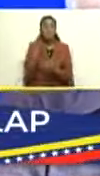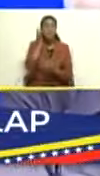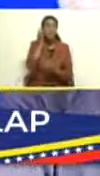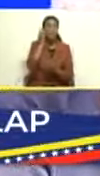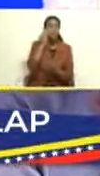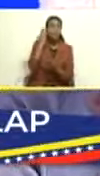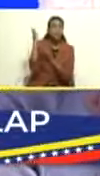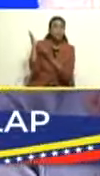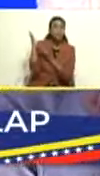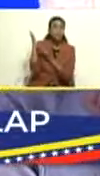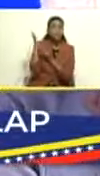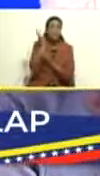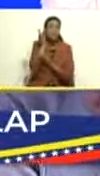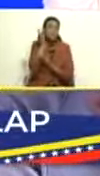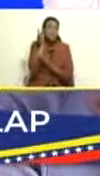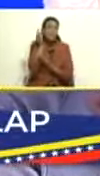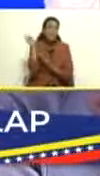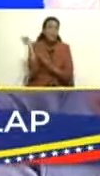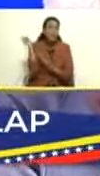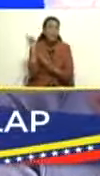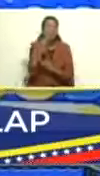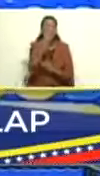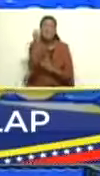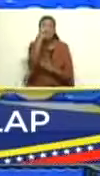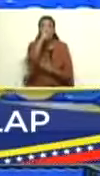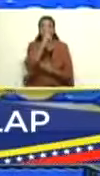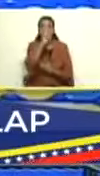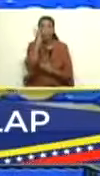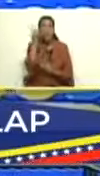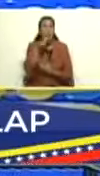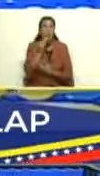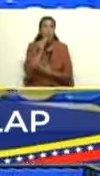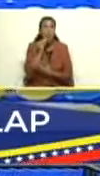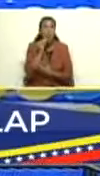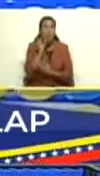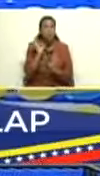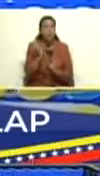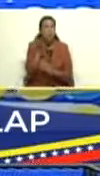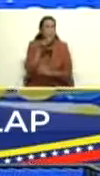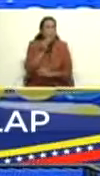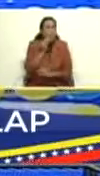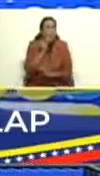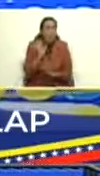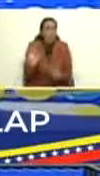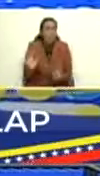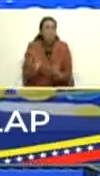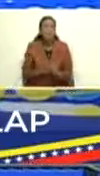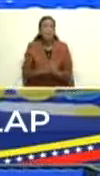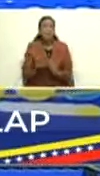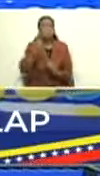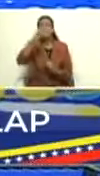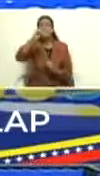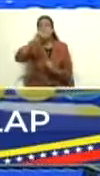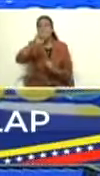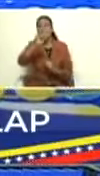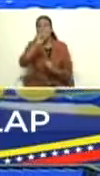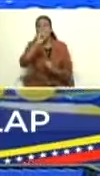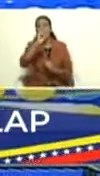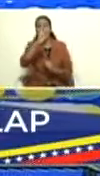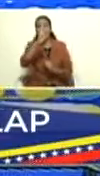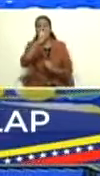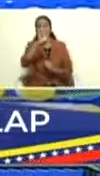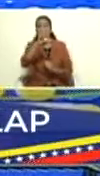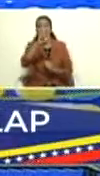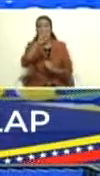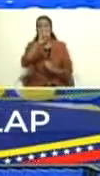muchacha de 20 años de edad, una chavita, Maybelín.